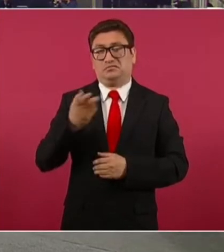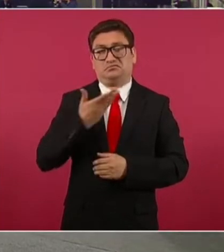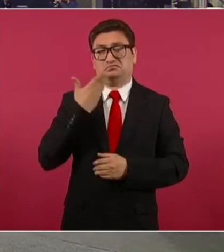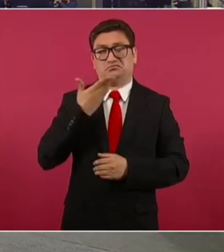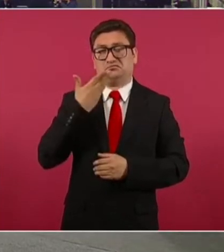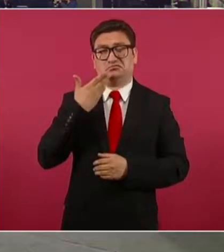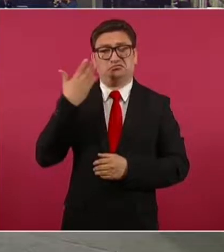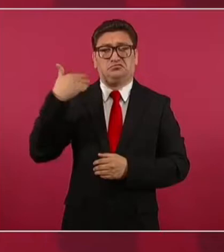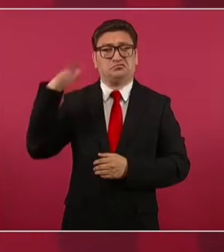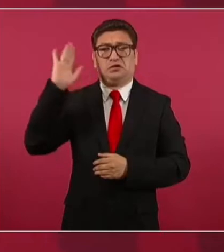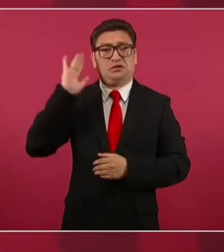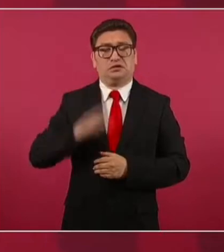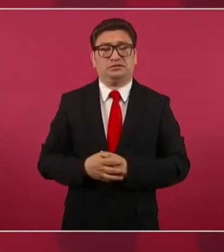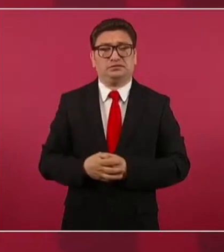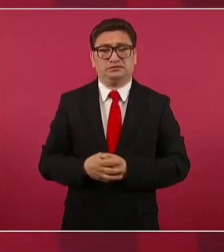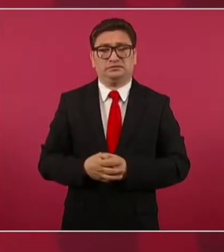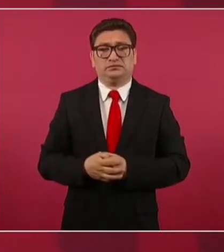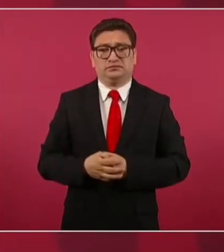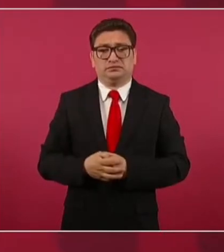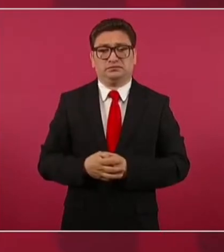y ya cada vez